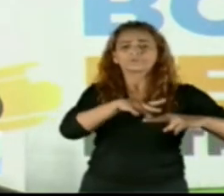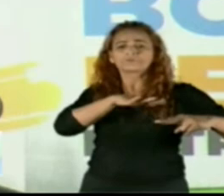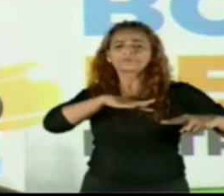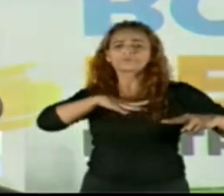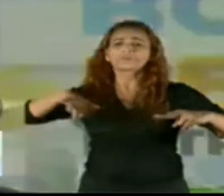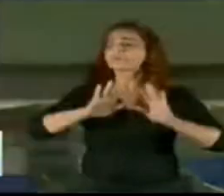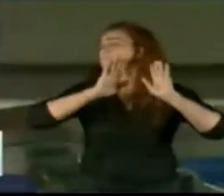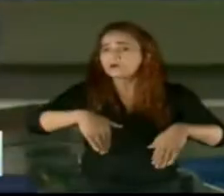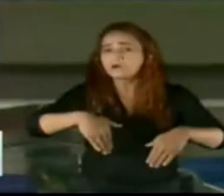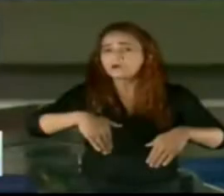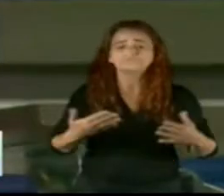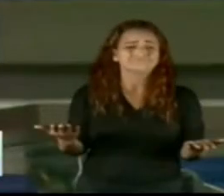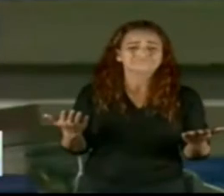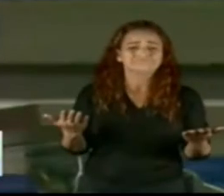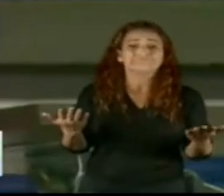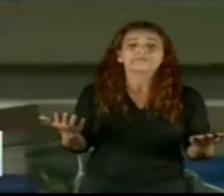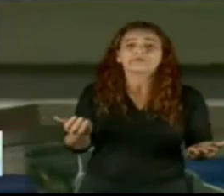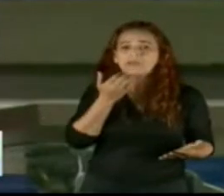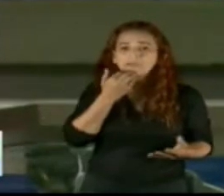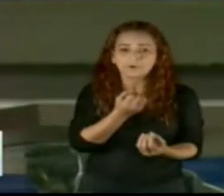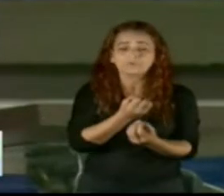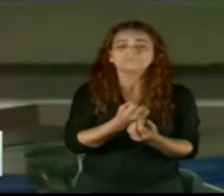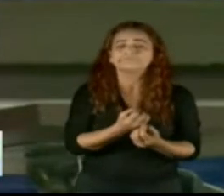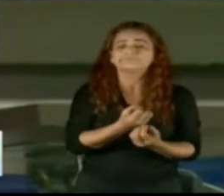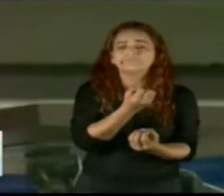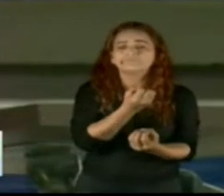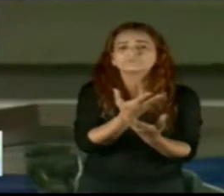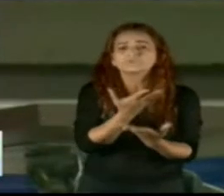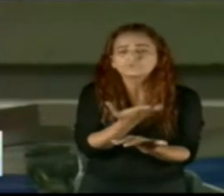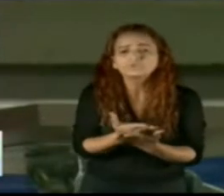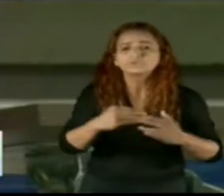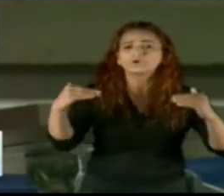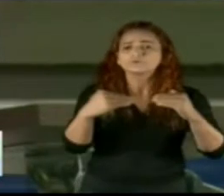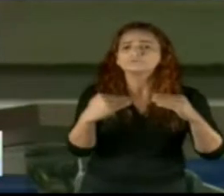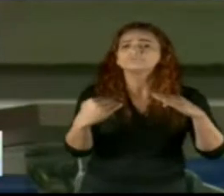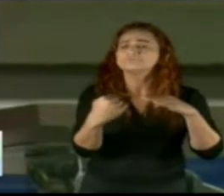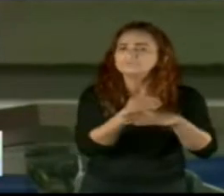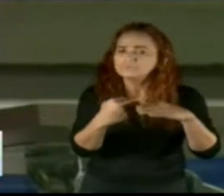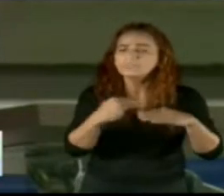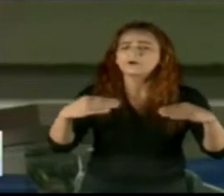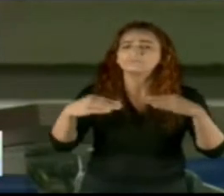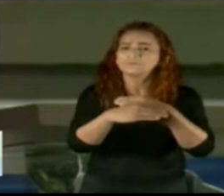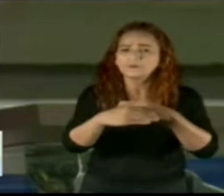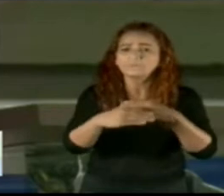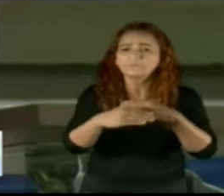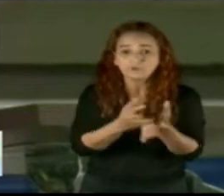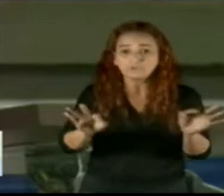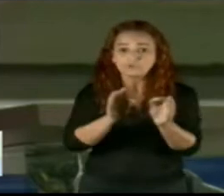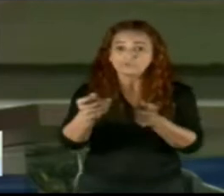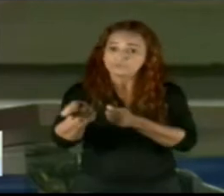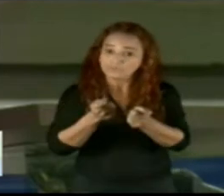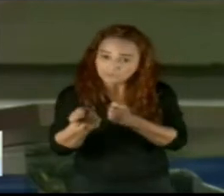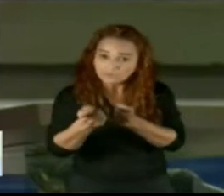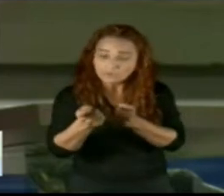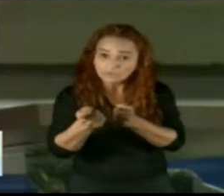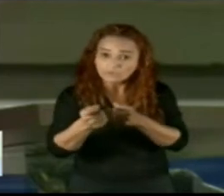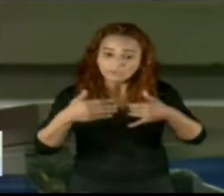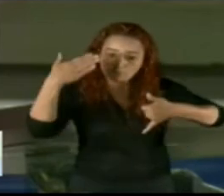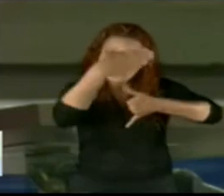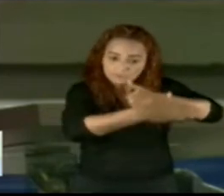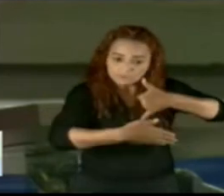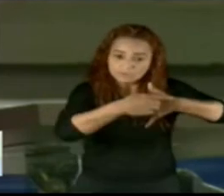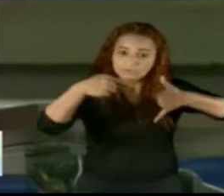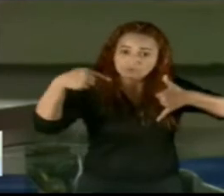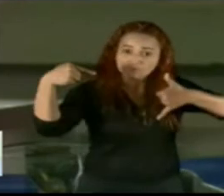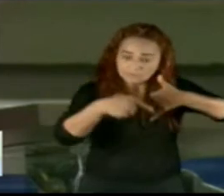sobre todo desconocemos las infraestructuras y los demás sistemas que hay que hacer para un manejo, un país